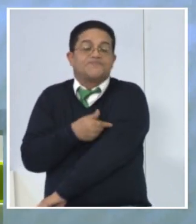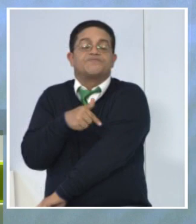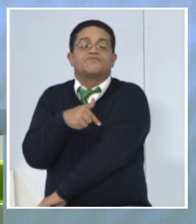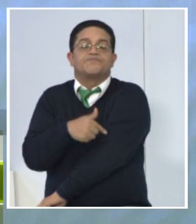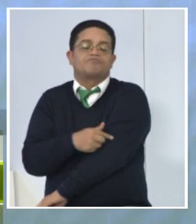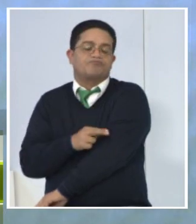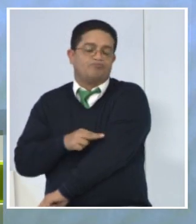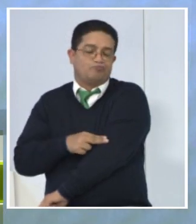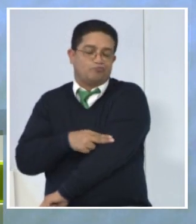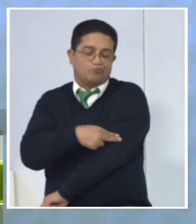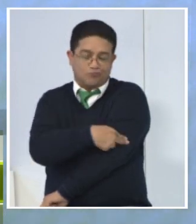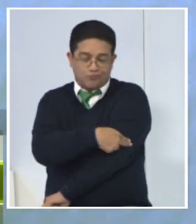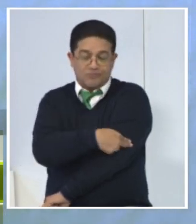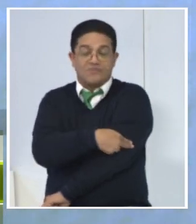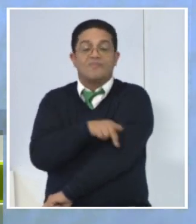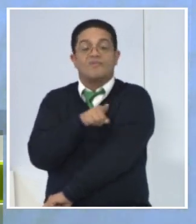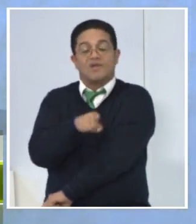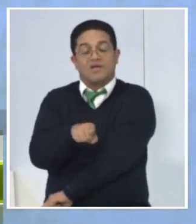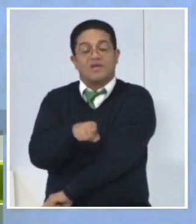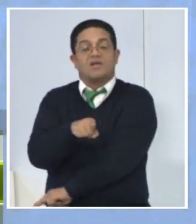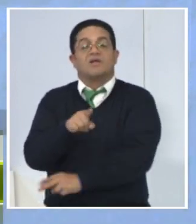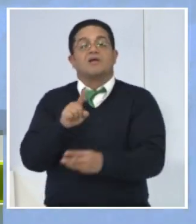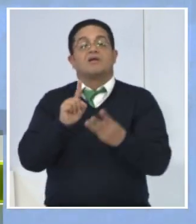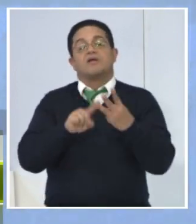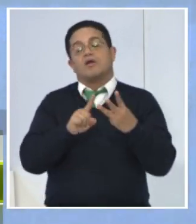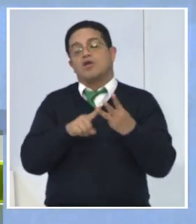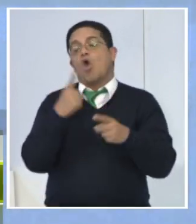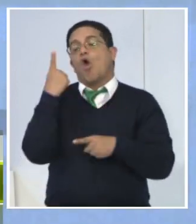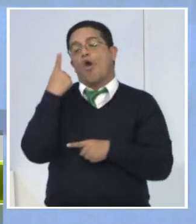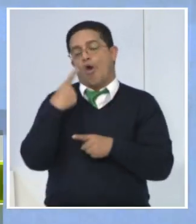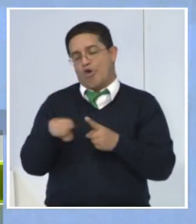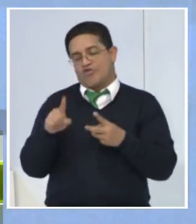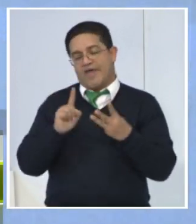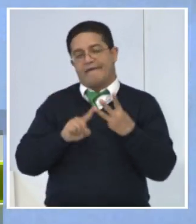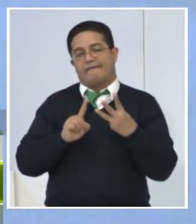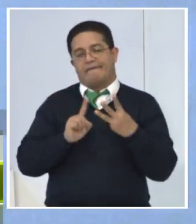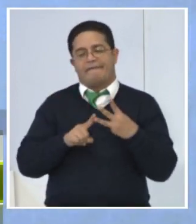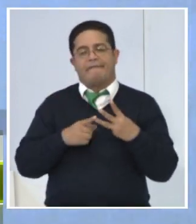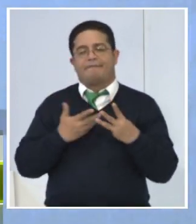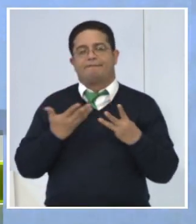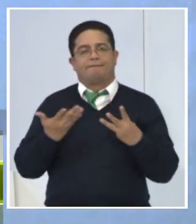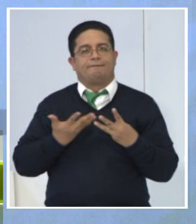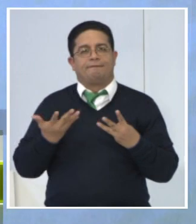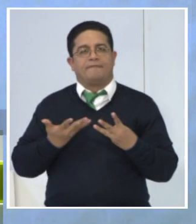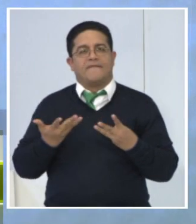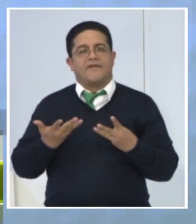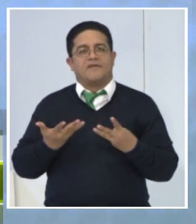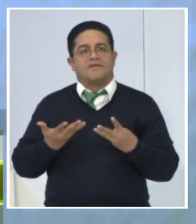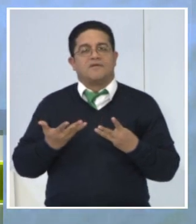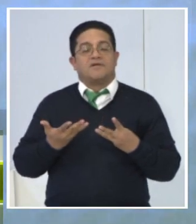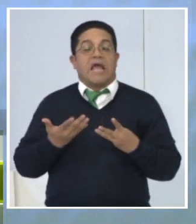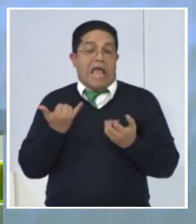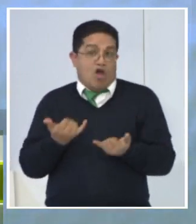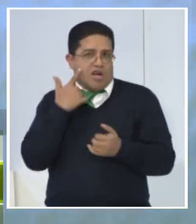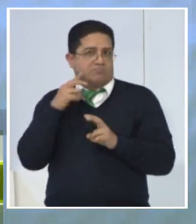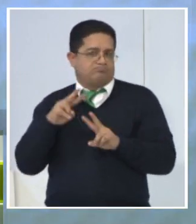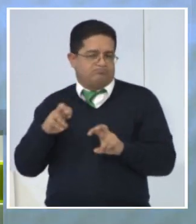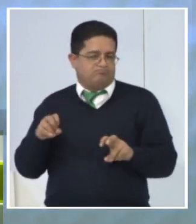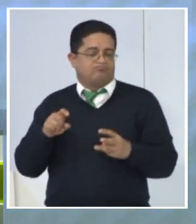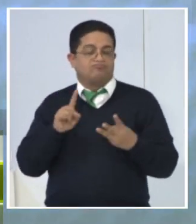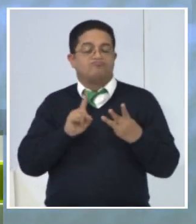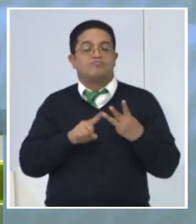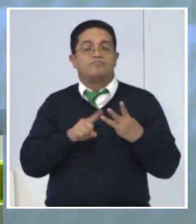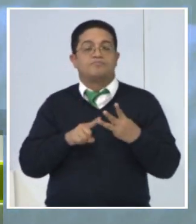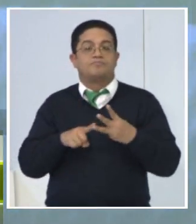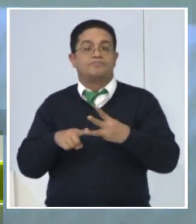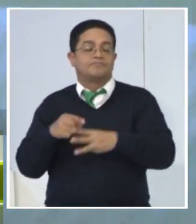de sustancias que se colocan. Otra de las cosas que tenemos herramientas que están en estudio desde hace tiempo son las ondas